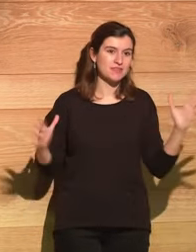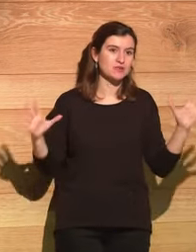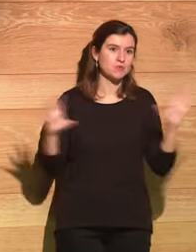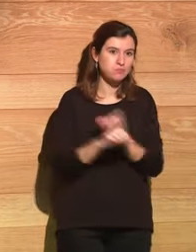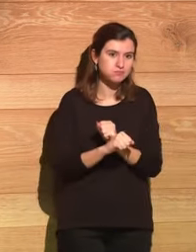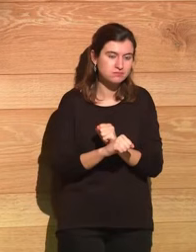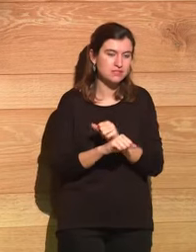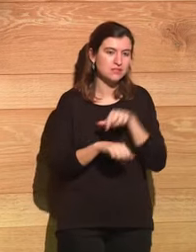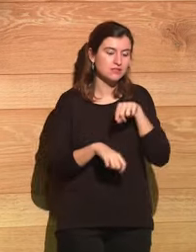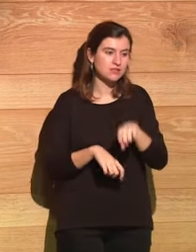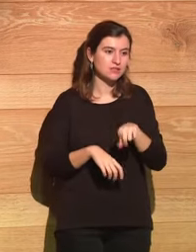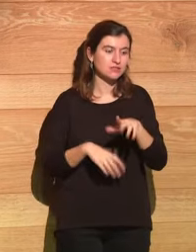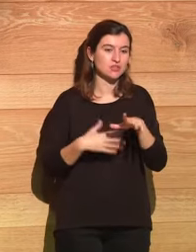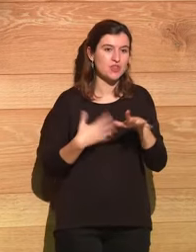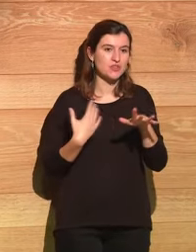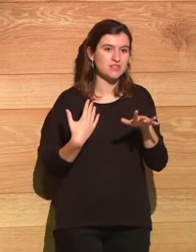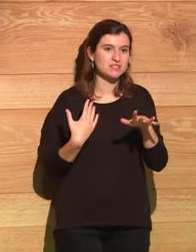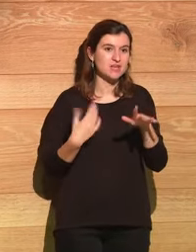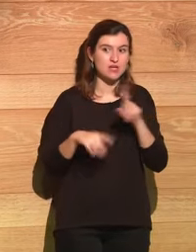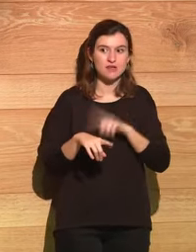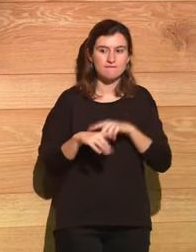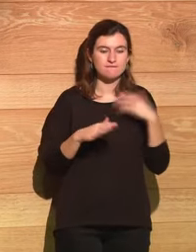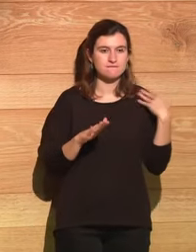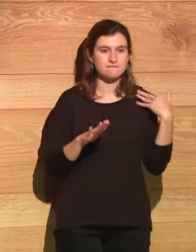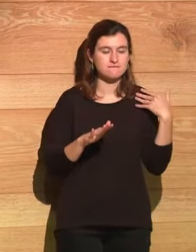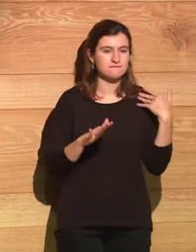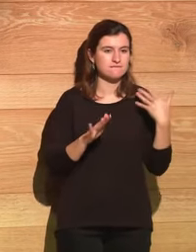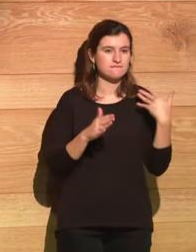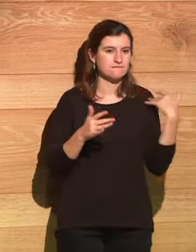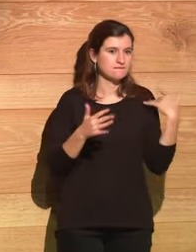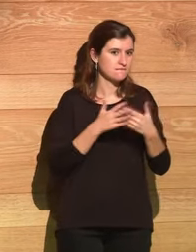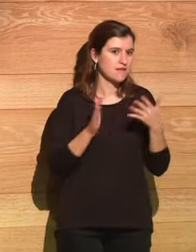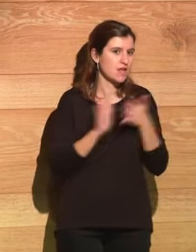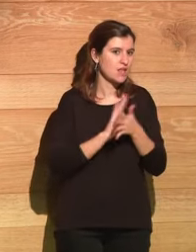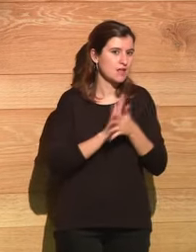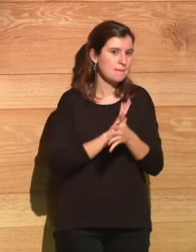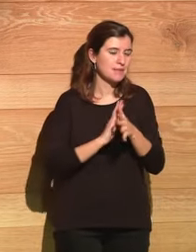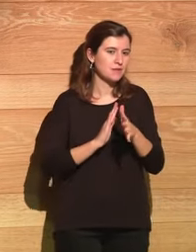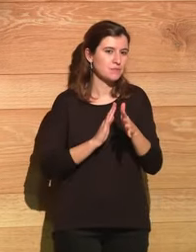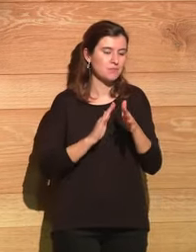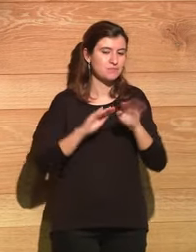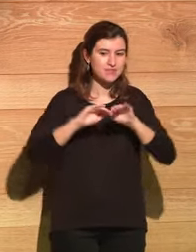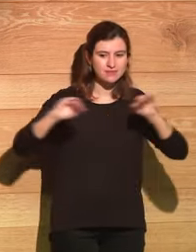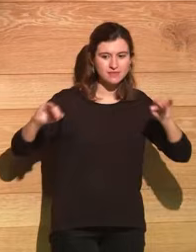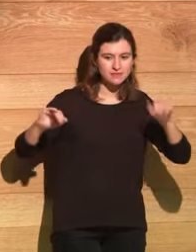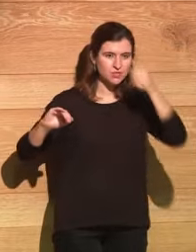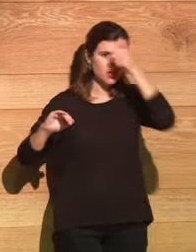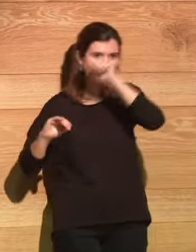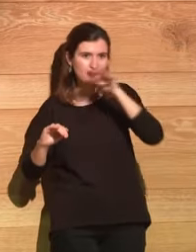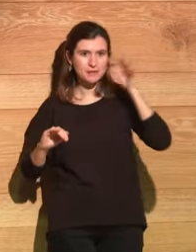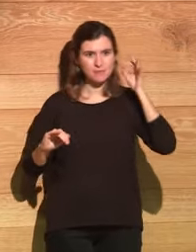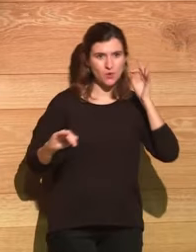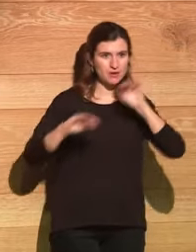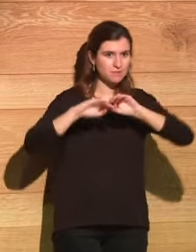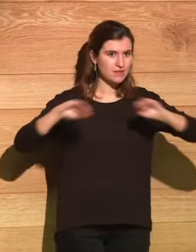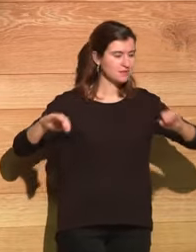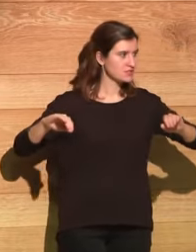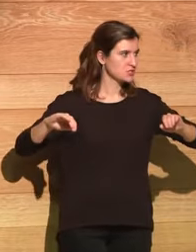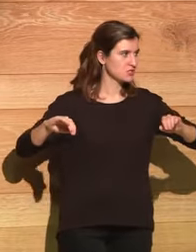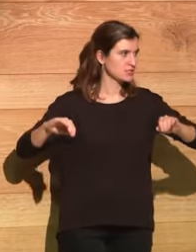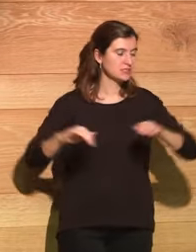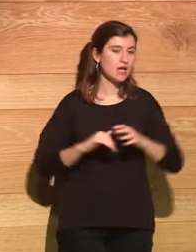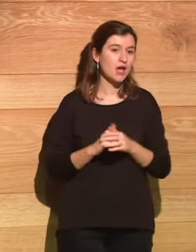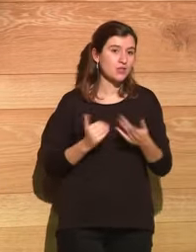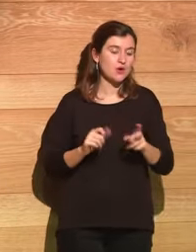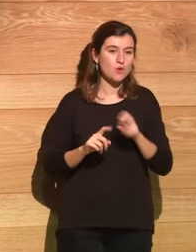bastante tiempo lo explica sencillamente la división de espacios que han tenido históricamente el hombre y la mujer. O sea, ya desde